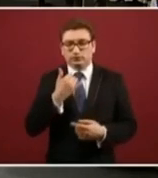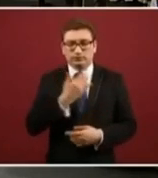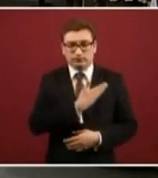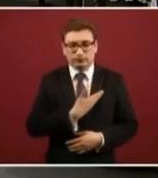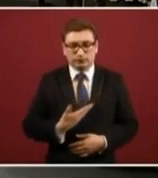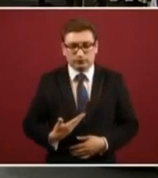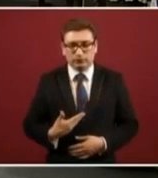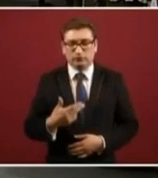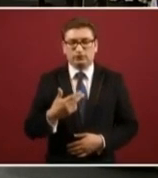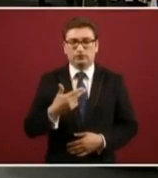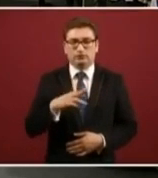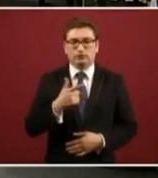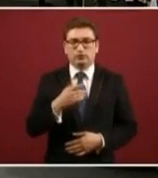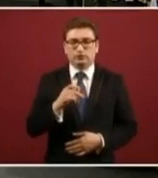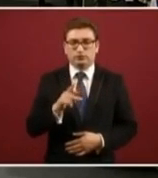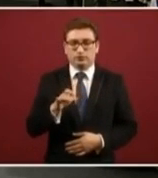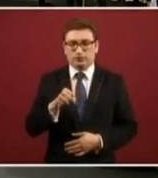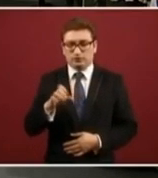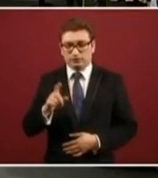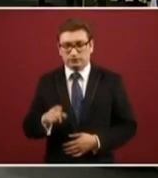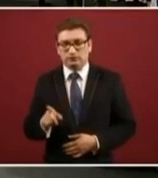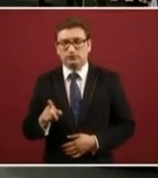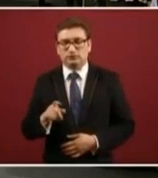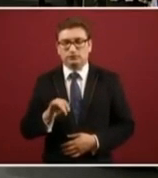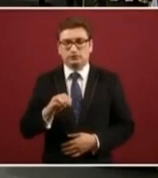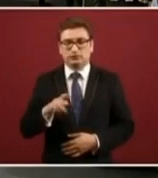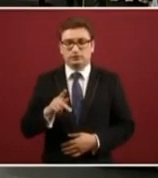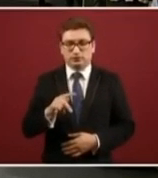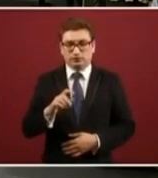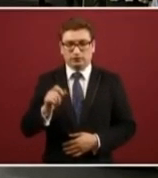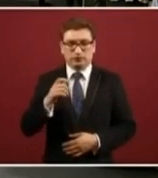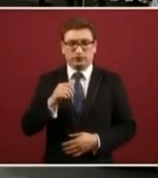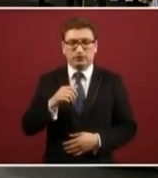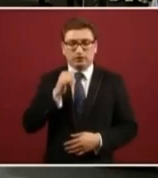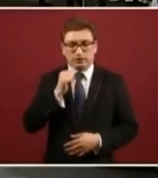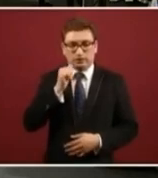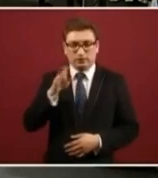Presidente, Hugo Páez de Impacto. Ayer en Baja California,